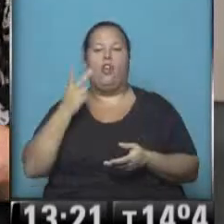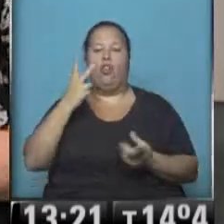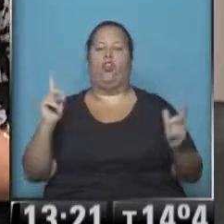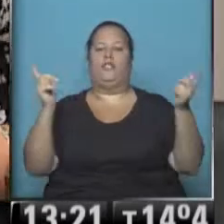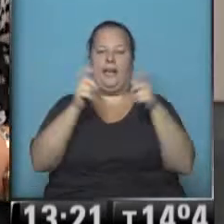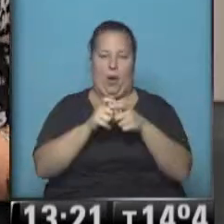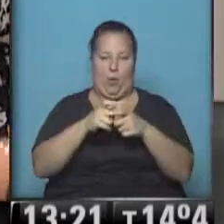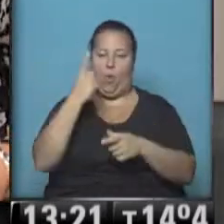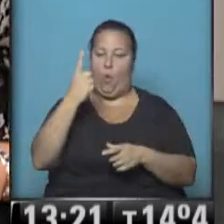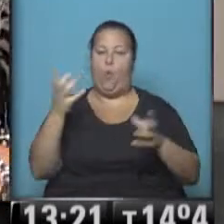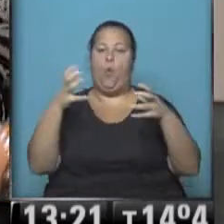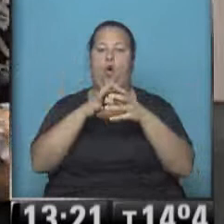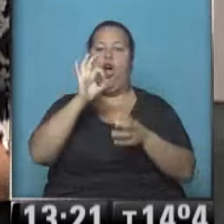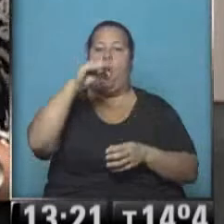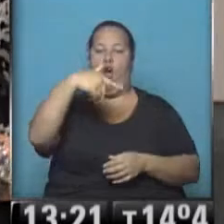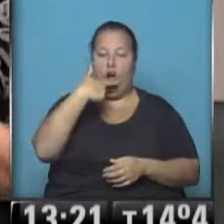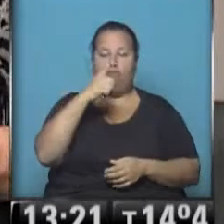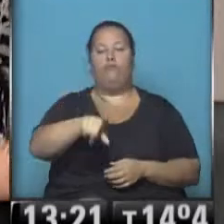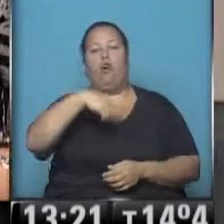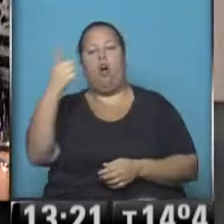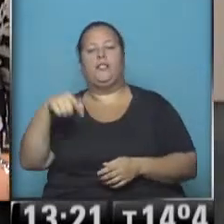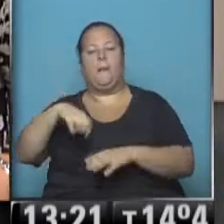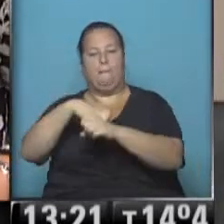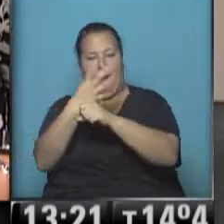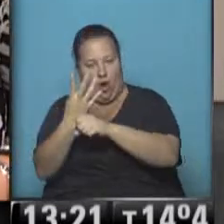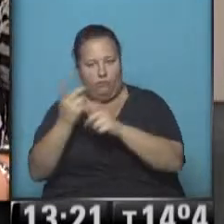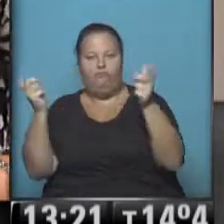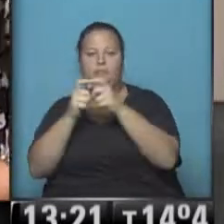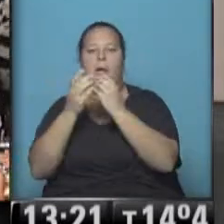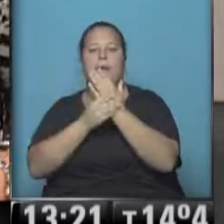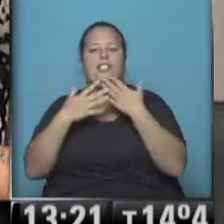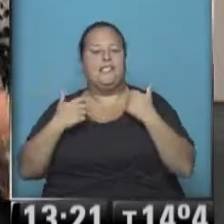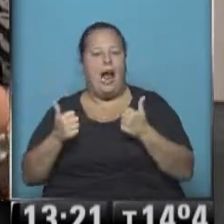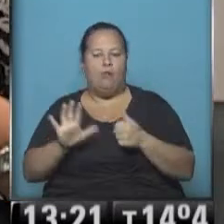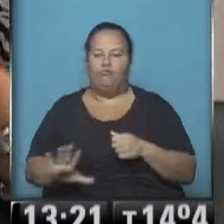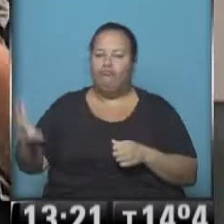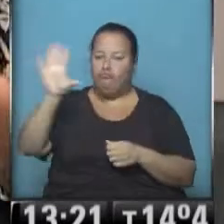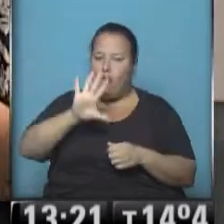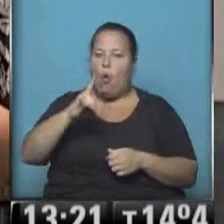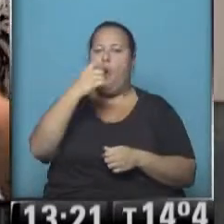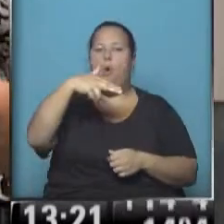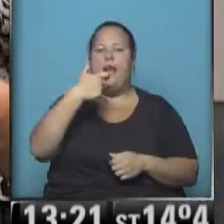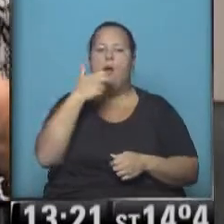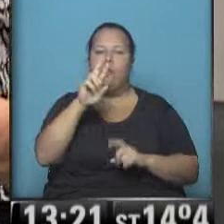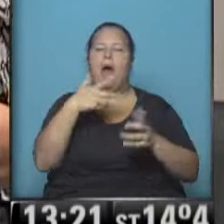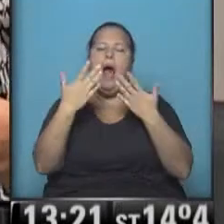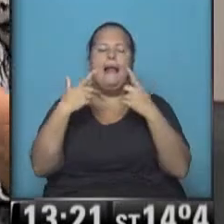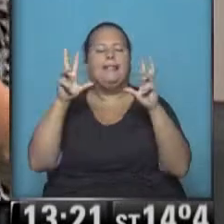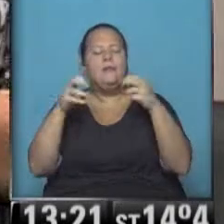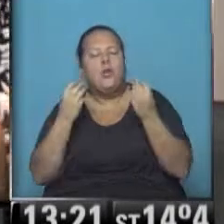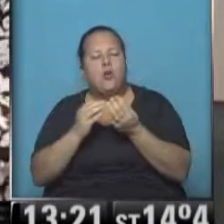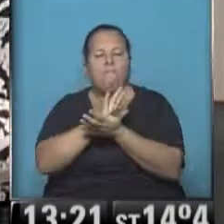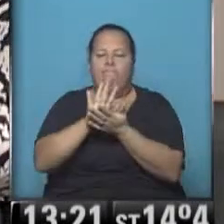reuniones una en la organización mundial de la salud y otra aquí en el mercosur se reunieron los ministros de salud de toda la región y de unasur para tratar el tema cómo acceder